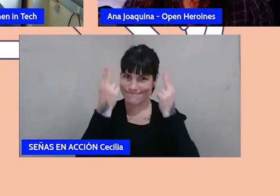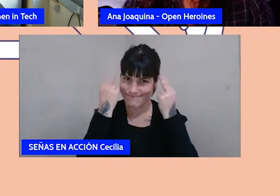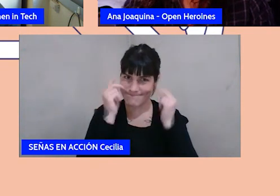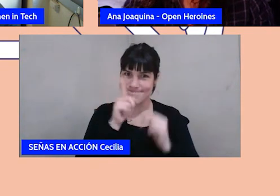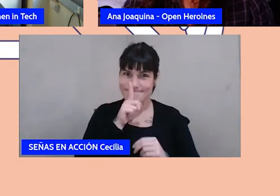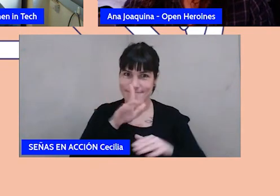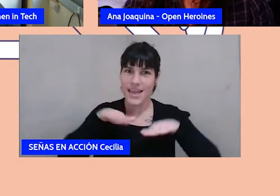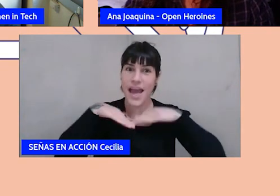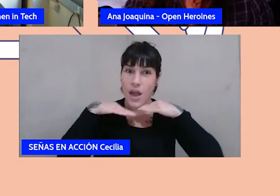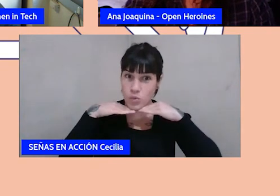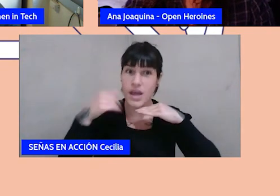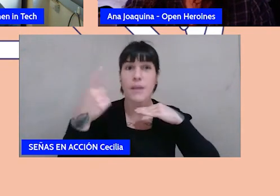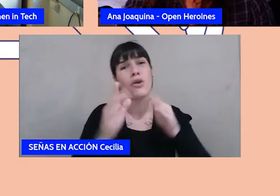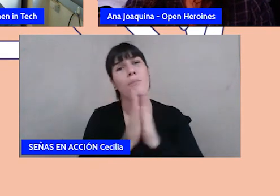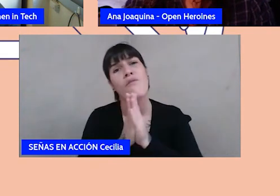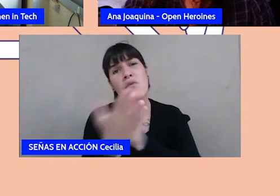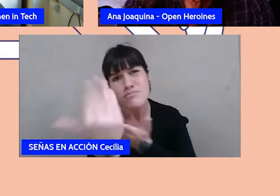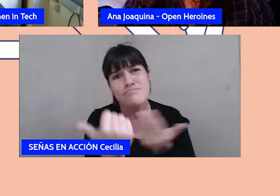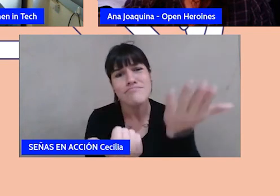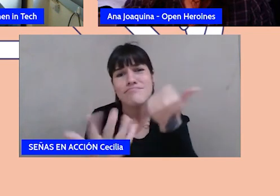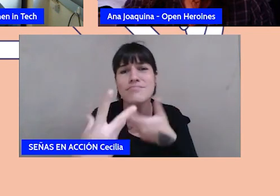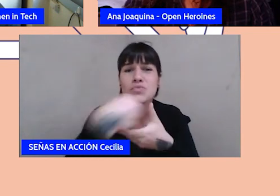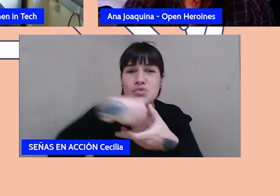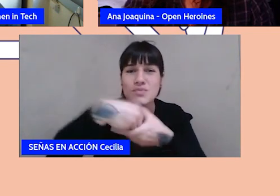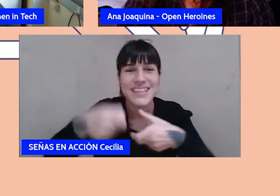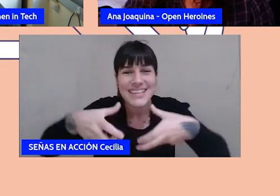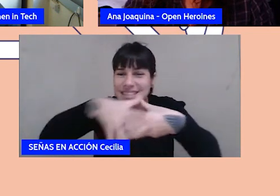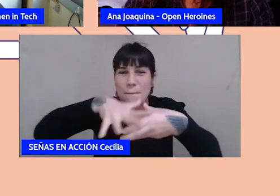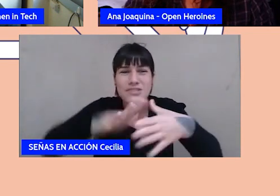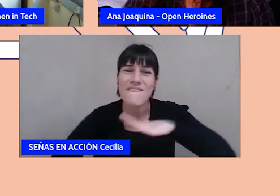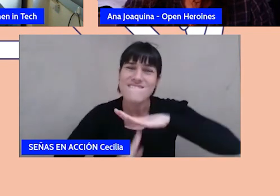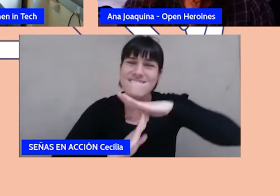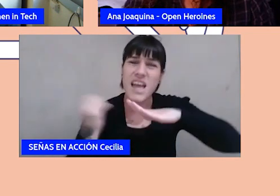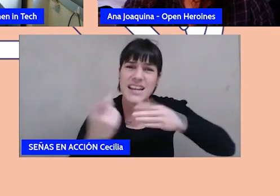para organizarnos y movilizar y cambiar nuestra realidad.